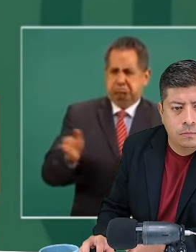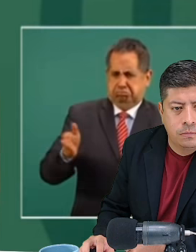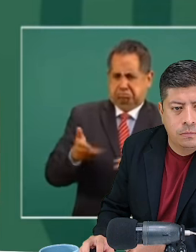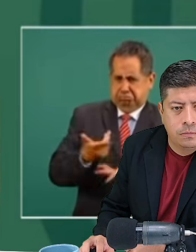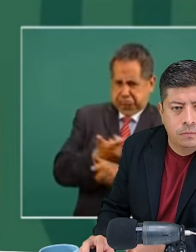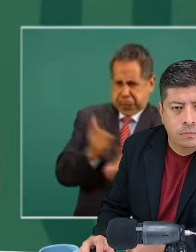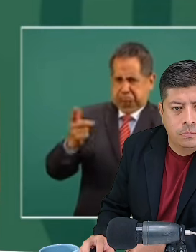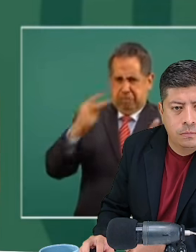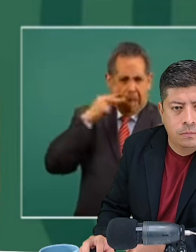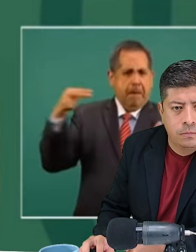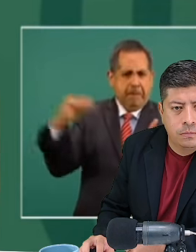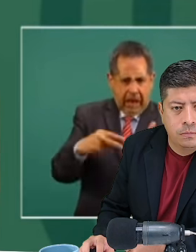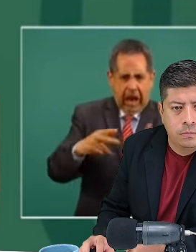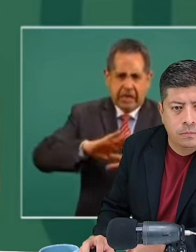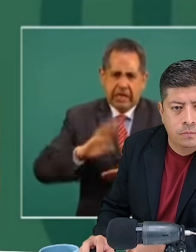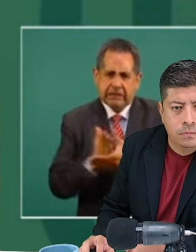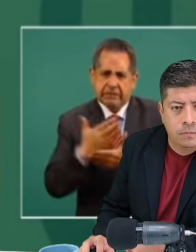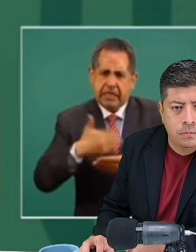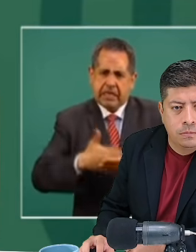Y lo hacemos